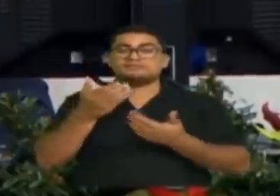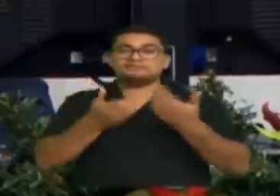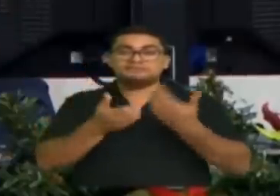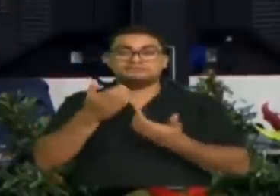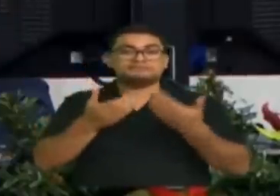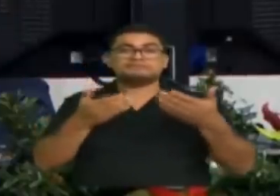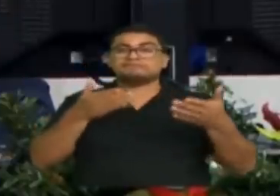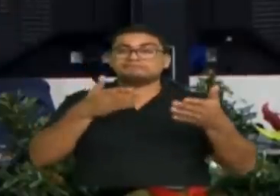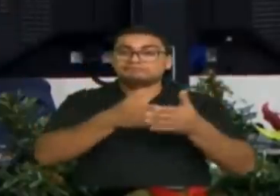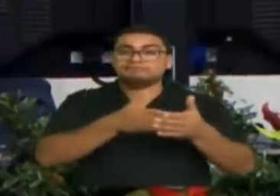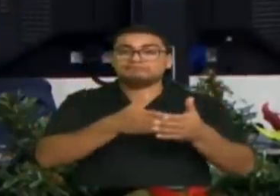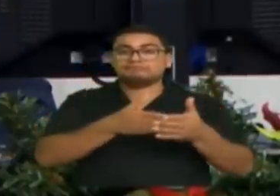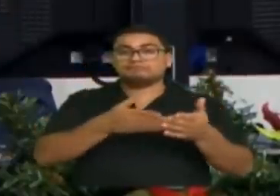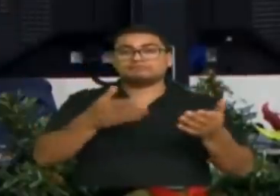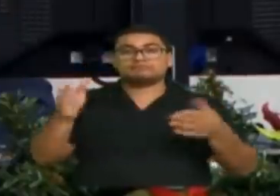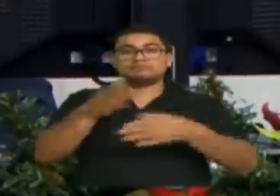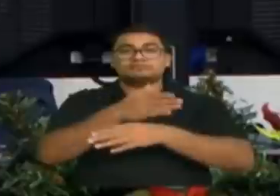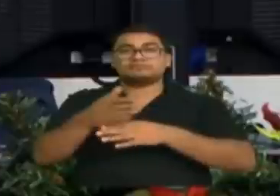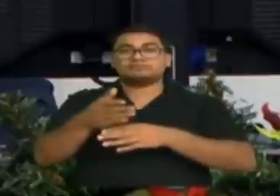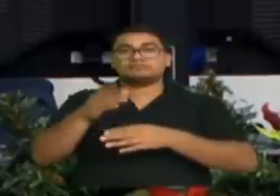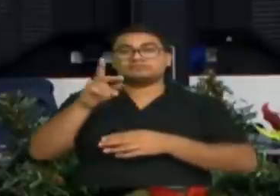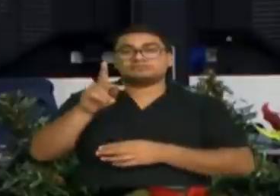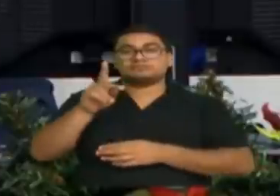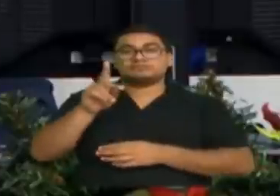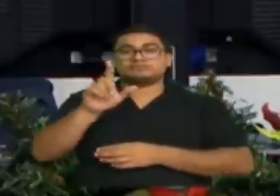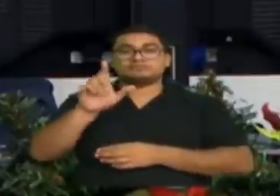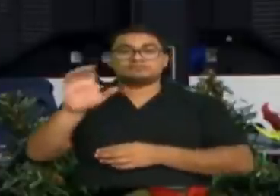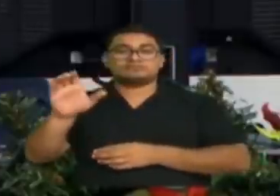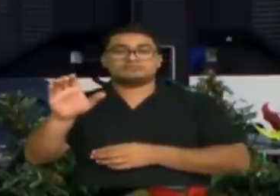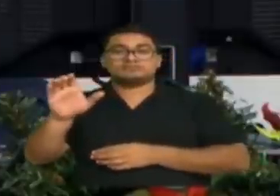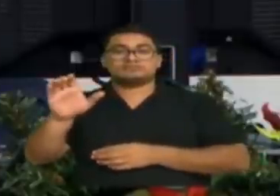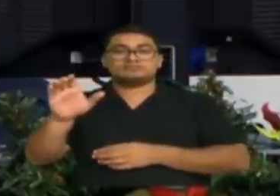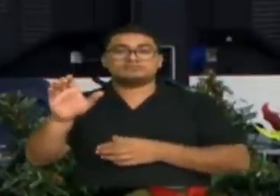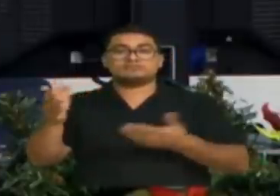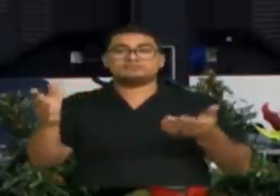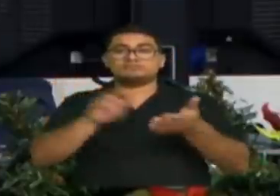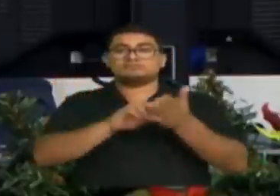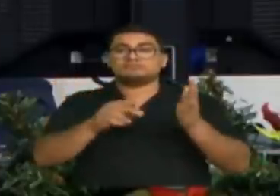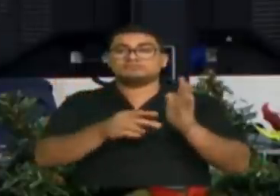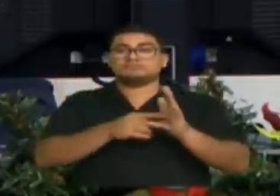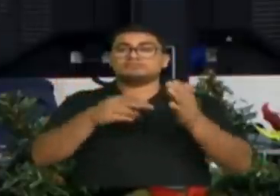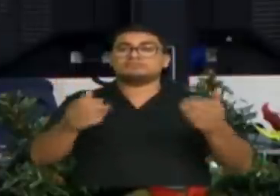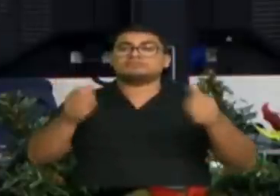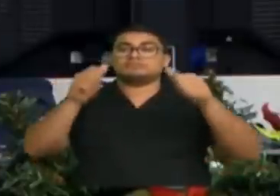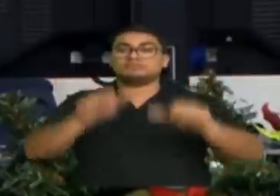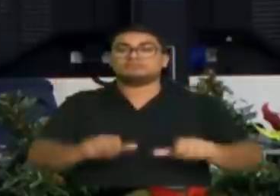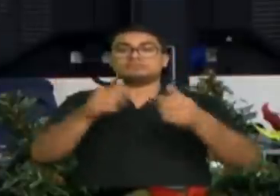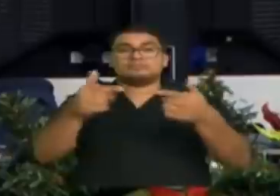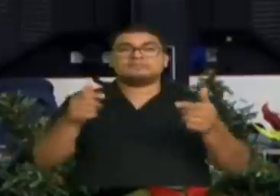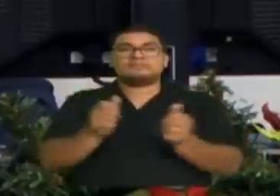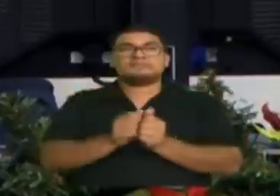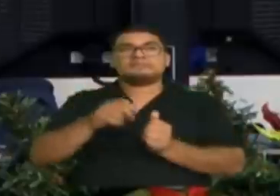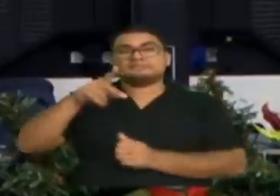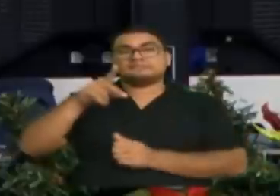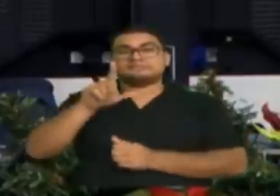obstaculización y bloqueo a la autoridad máxima del PLC y la violación del mandato de la Gran Convención del Partido